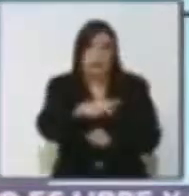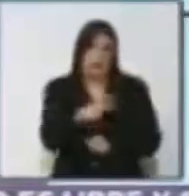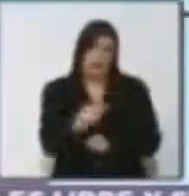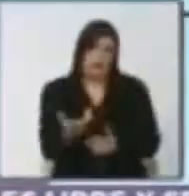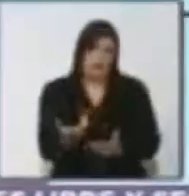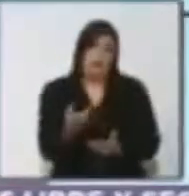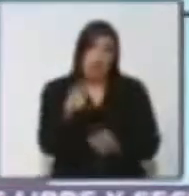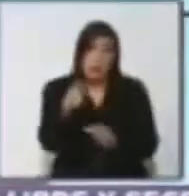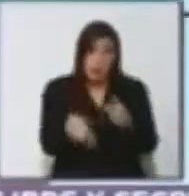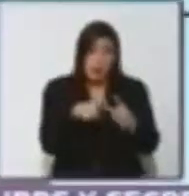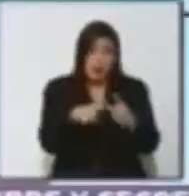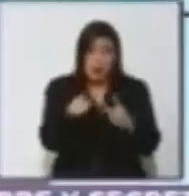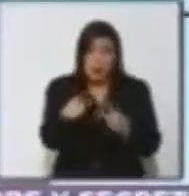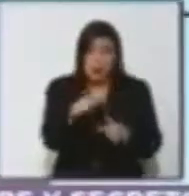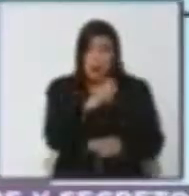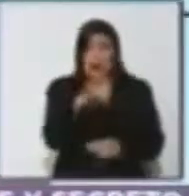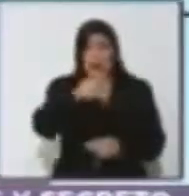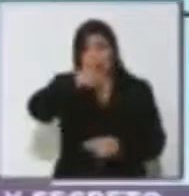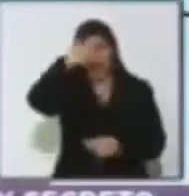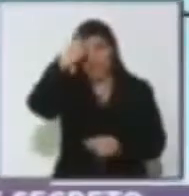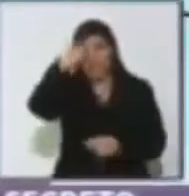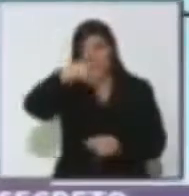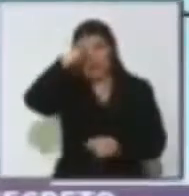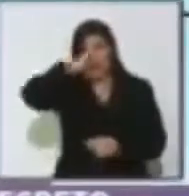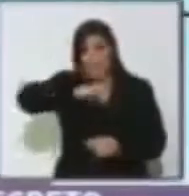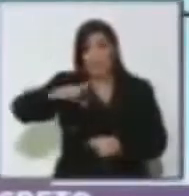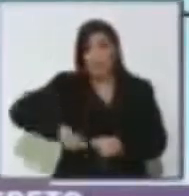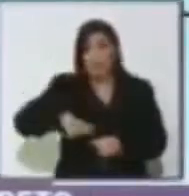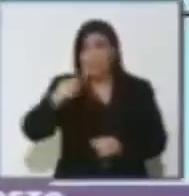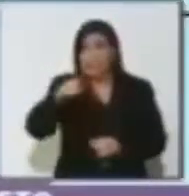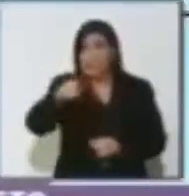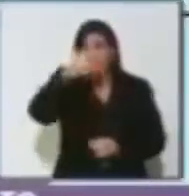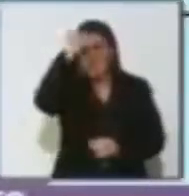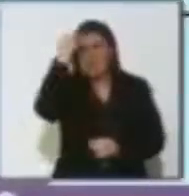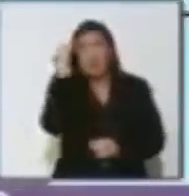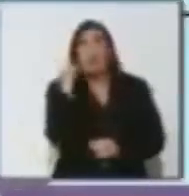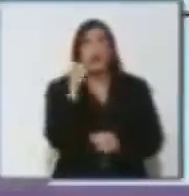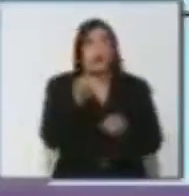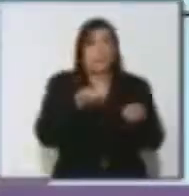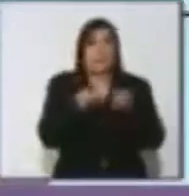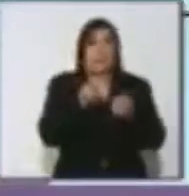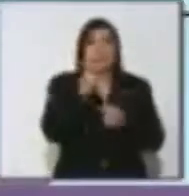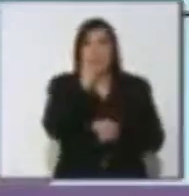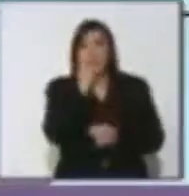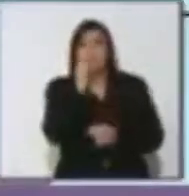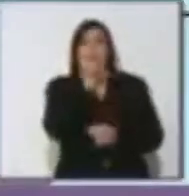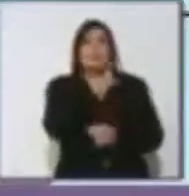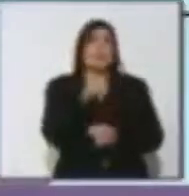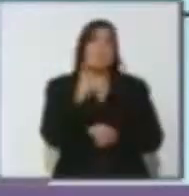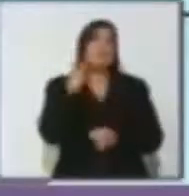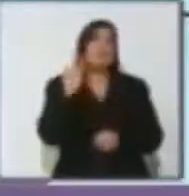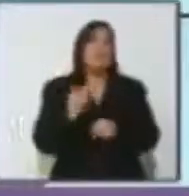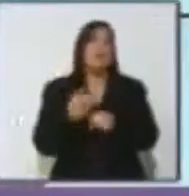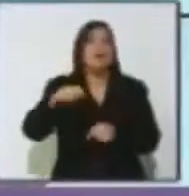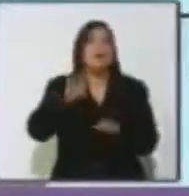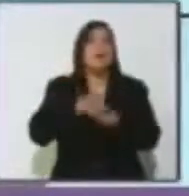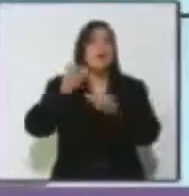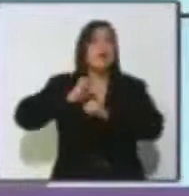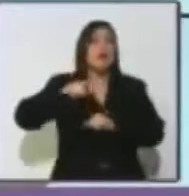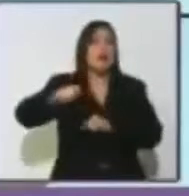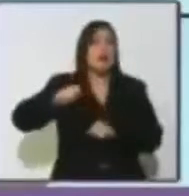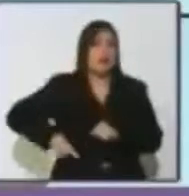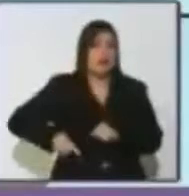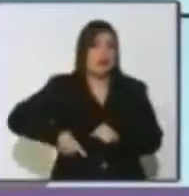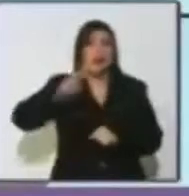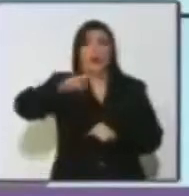Segundo, eres candidato a jefe de gobierno y no sabes que el mando de la policía y de la procuraduría están en la jefatura de gobierno,